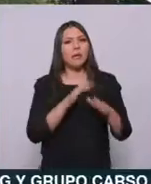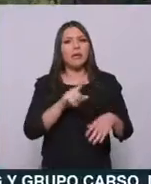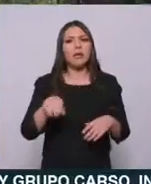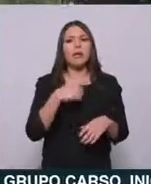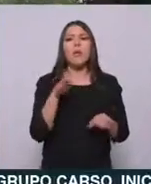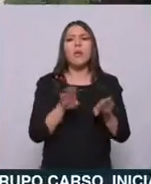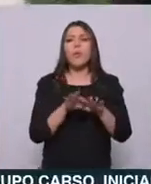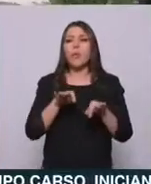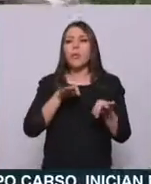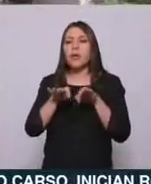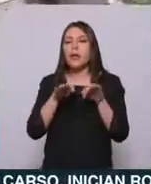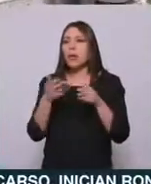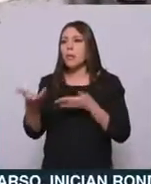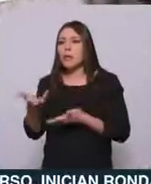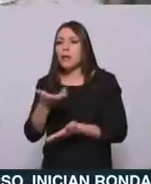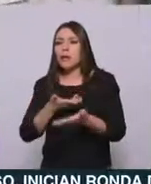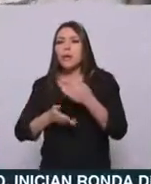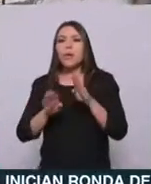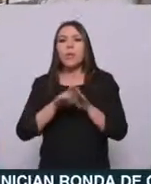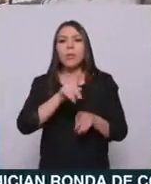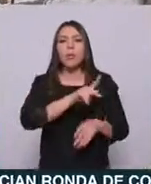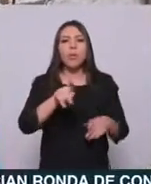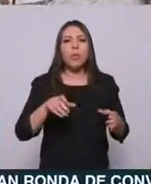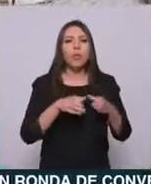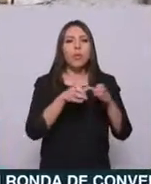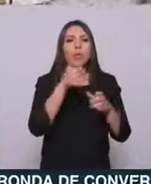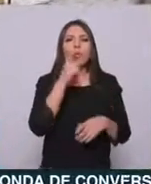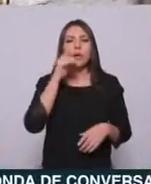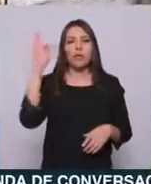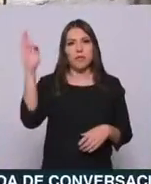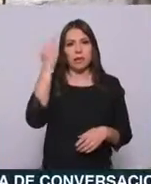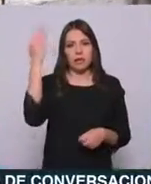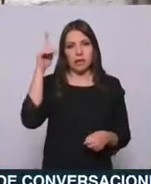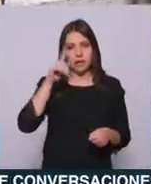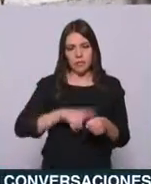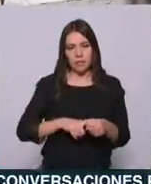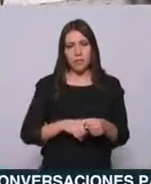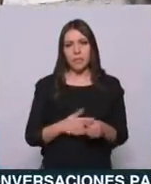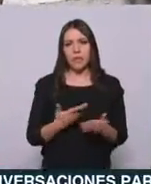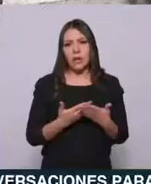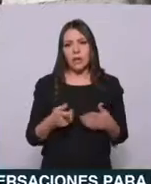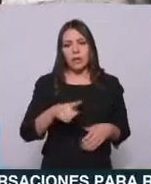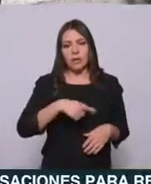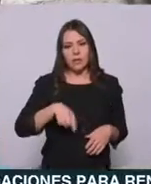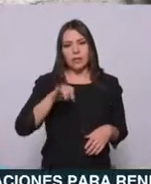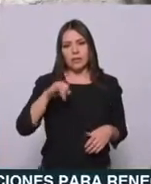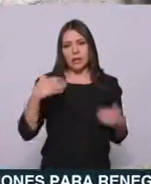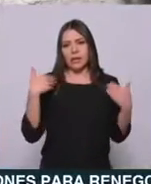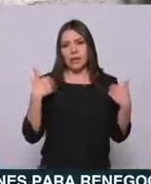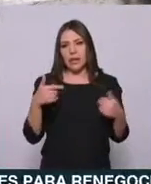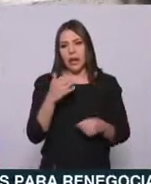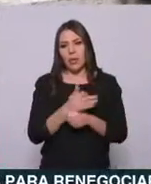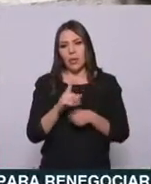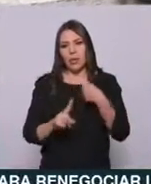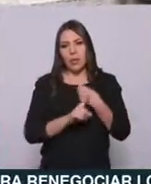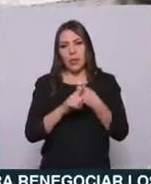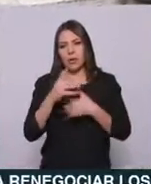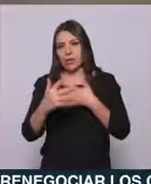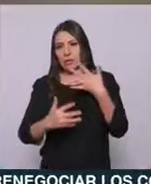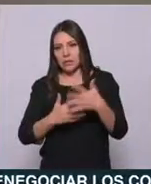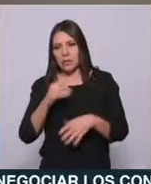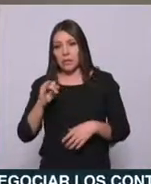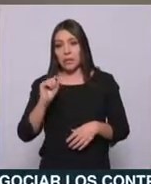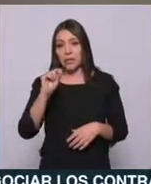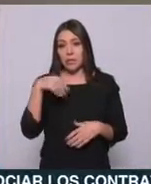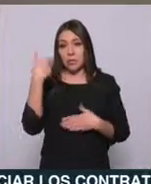que lo sensato es que se dé esa comparecencia. Ahora se entiende que digamos en este día pues están atendiendo esa crisis, pero sí creo que pasando